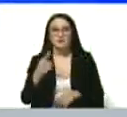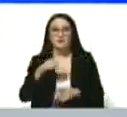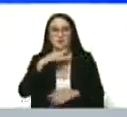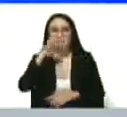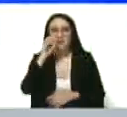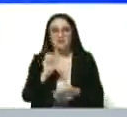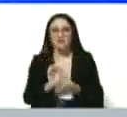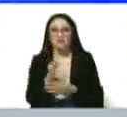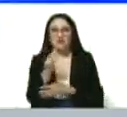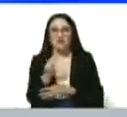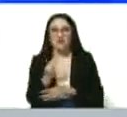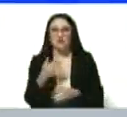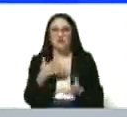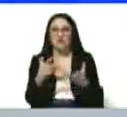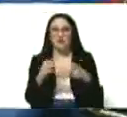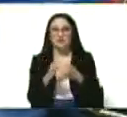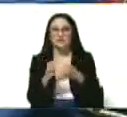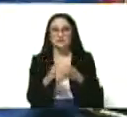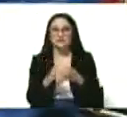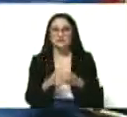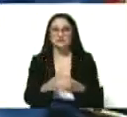fundadores de nuestra organización.